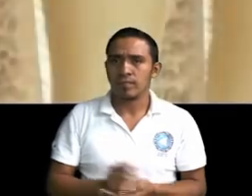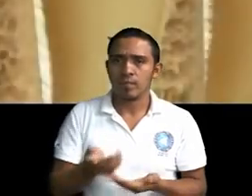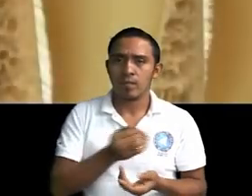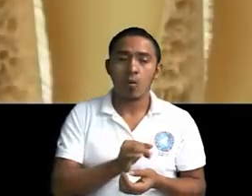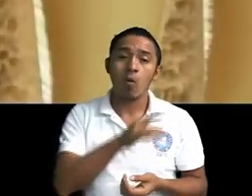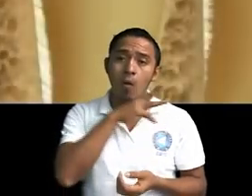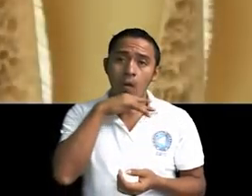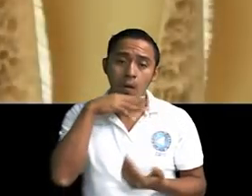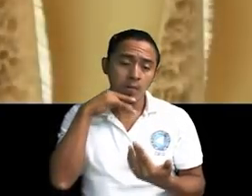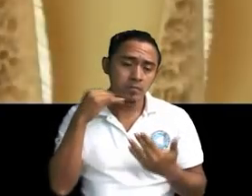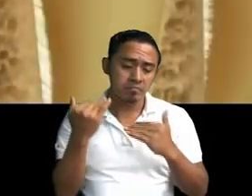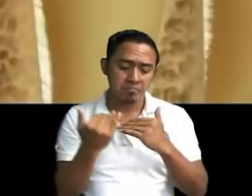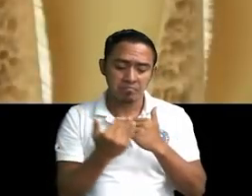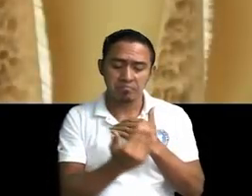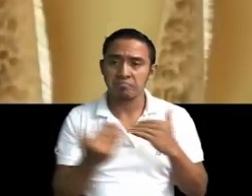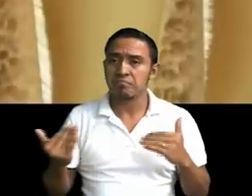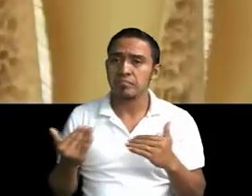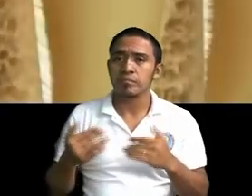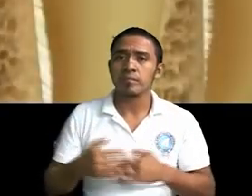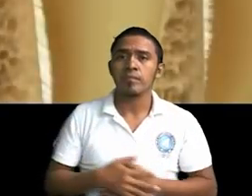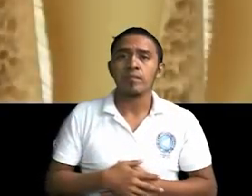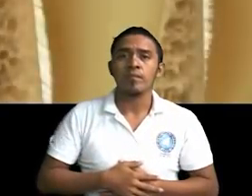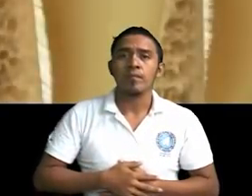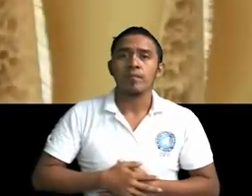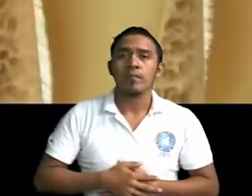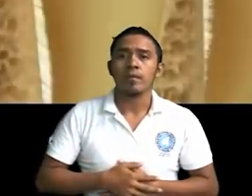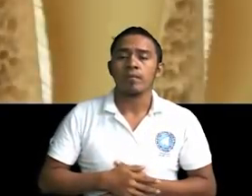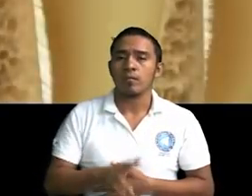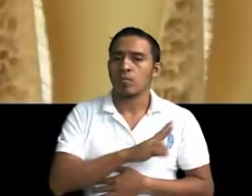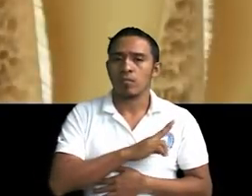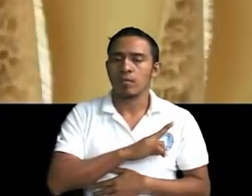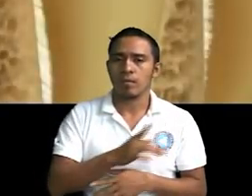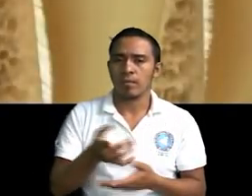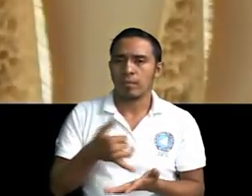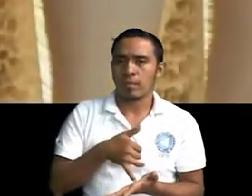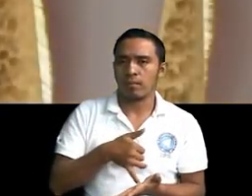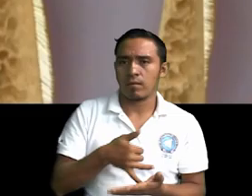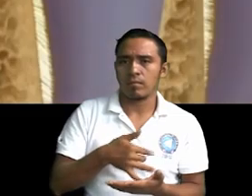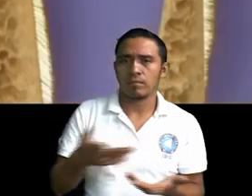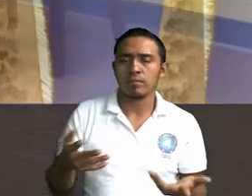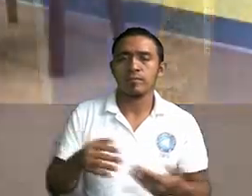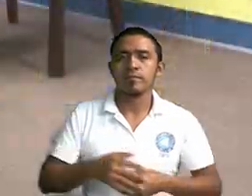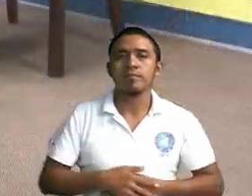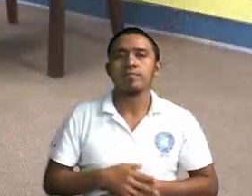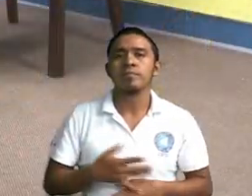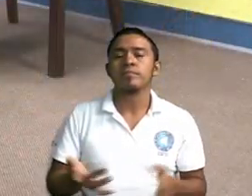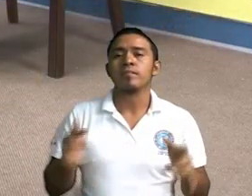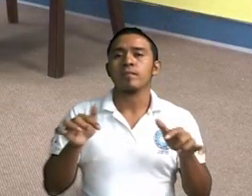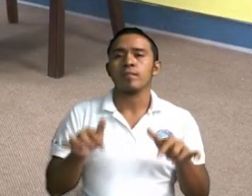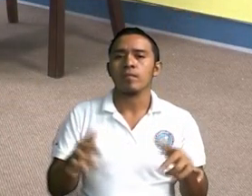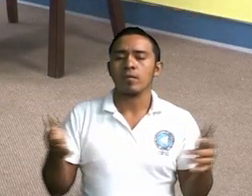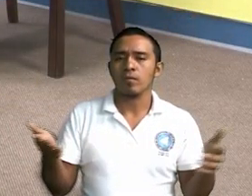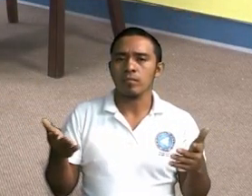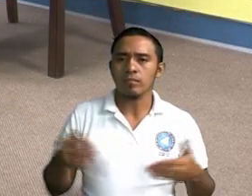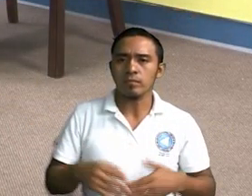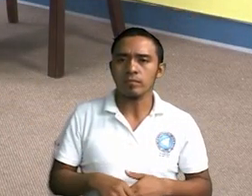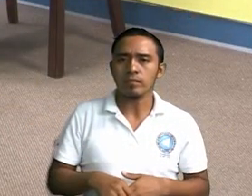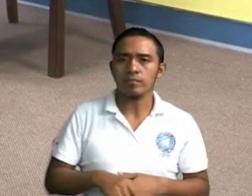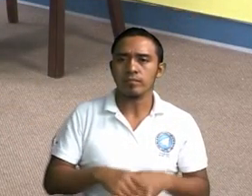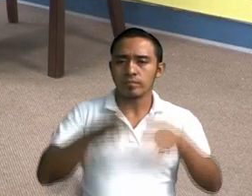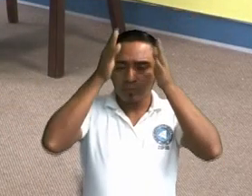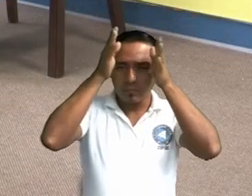estética como tal verdad pero él no es debilidad de la pieza dental ahora cómo está la